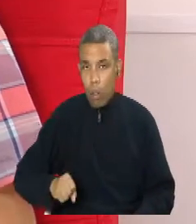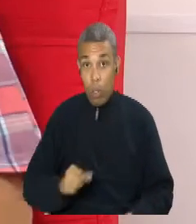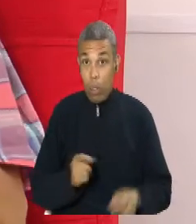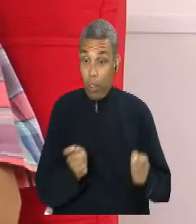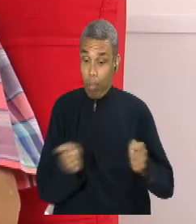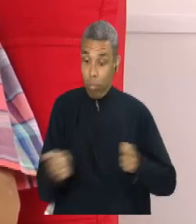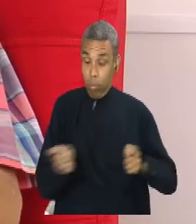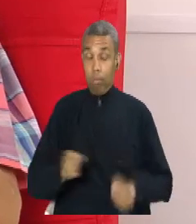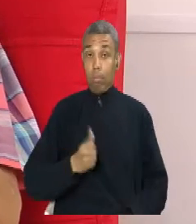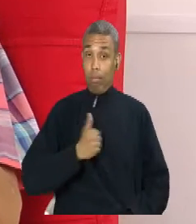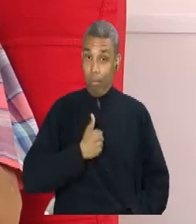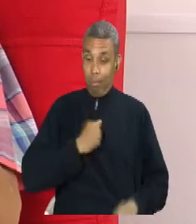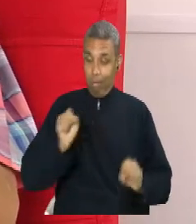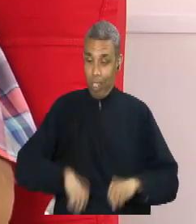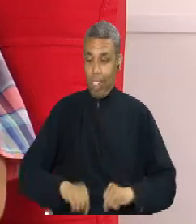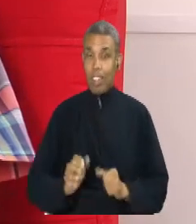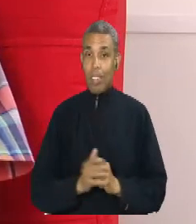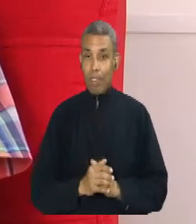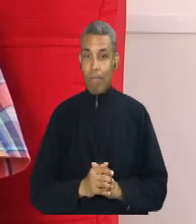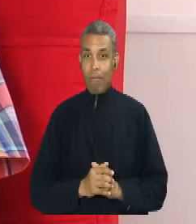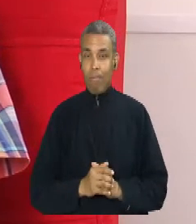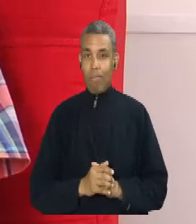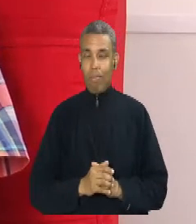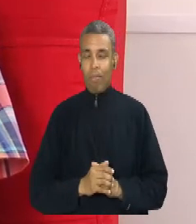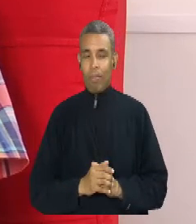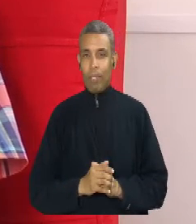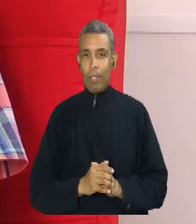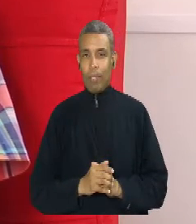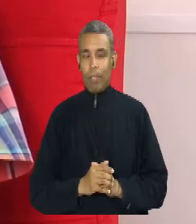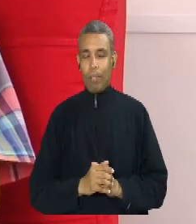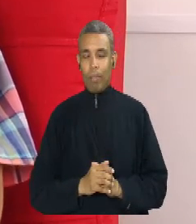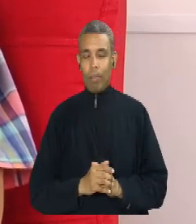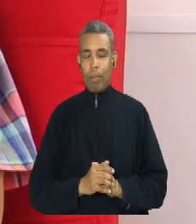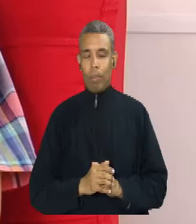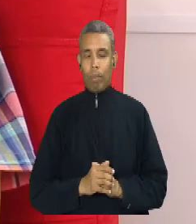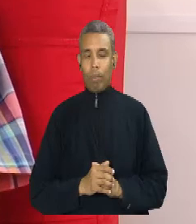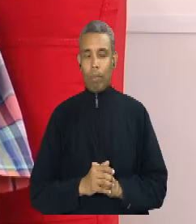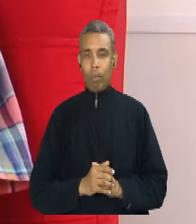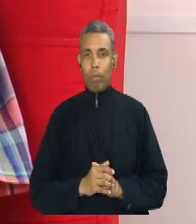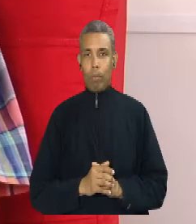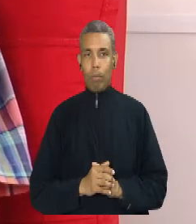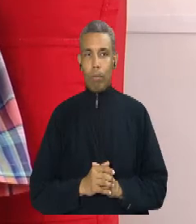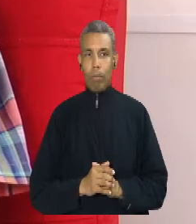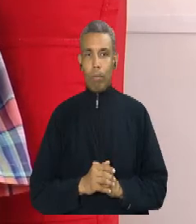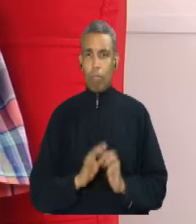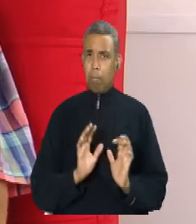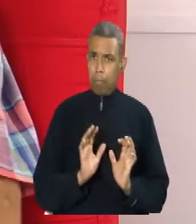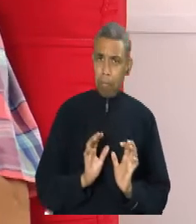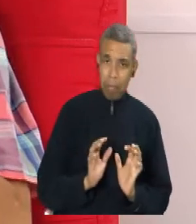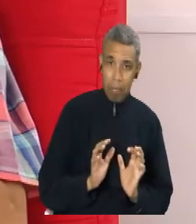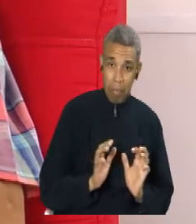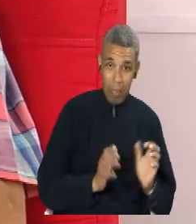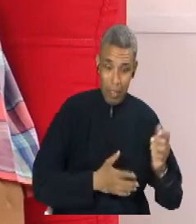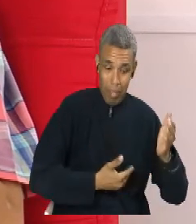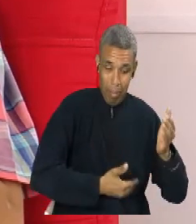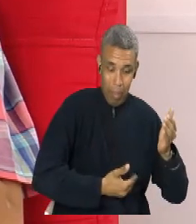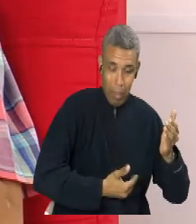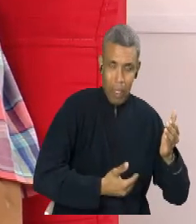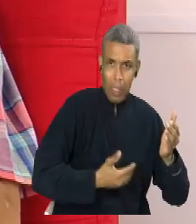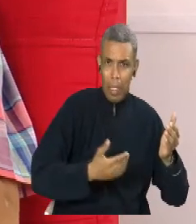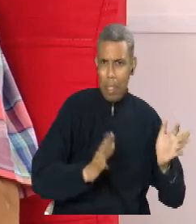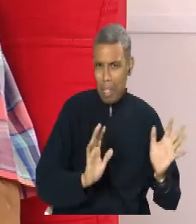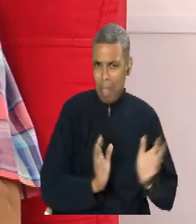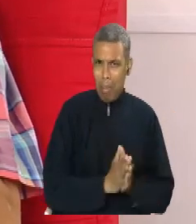entonces no vemos sobre todo que se es mucho más marcada entre los 18 meses y los 3 años de edad